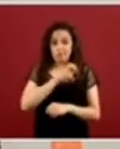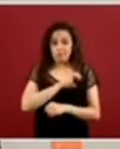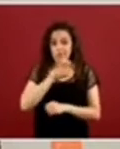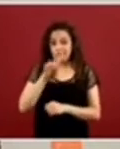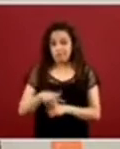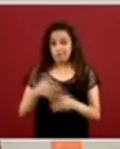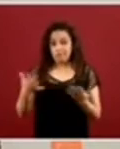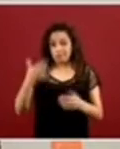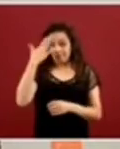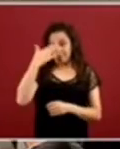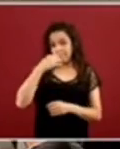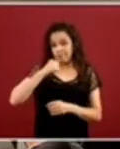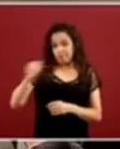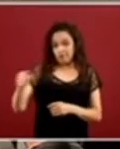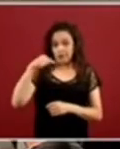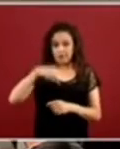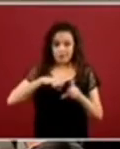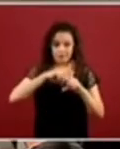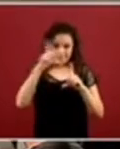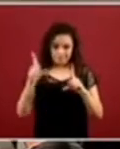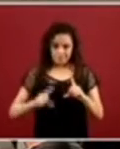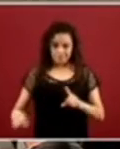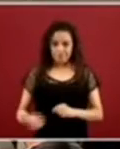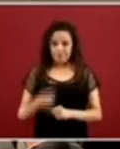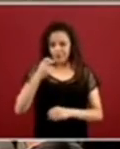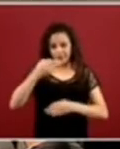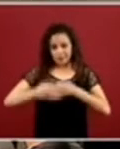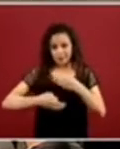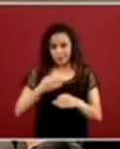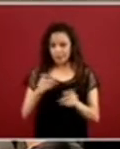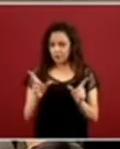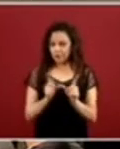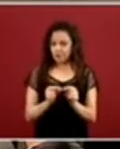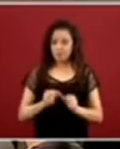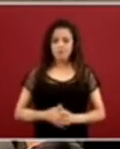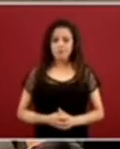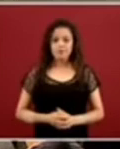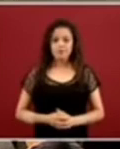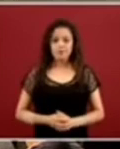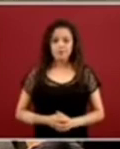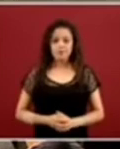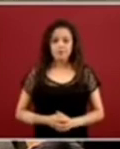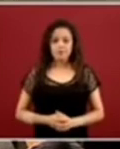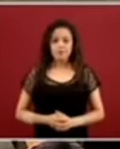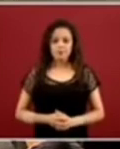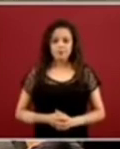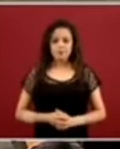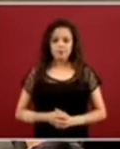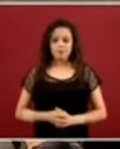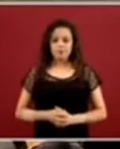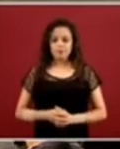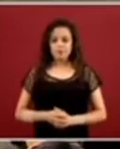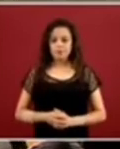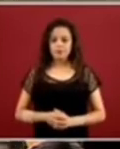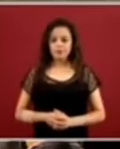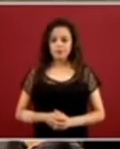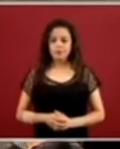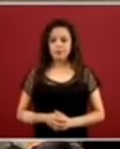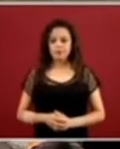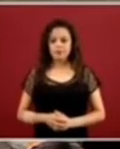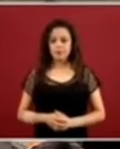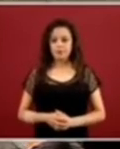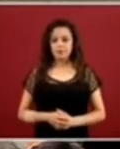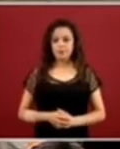nuestro país. Sería todo por mi parte. Le pedimos entonces al doctor Borja si